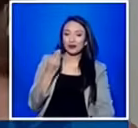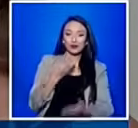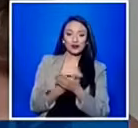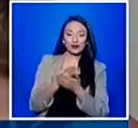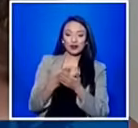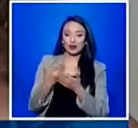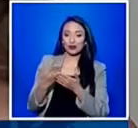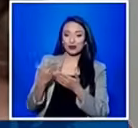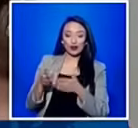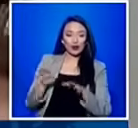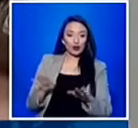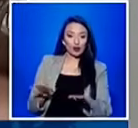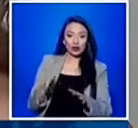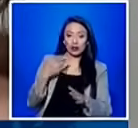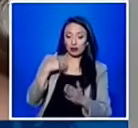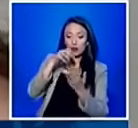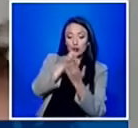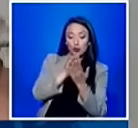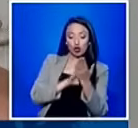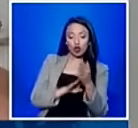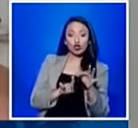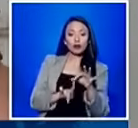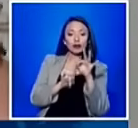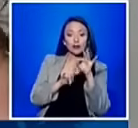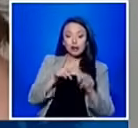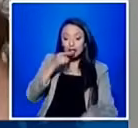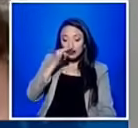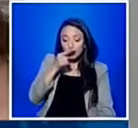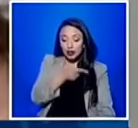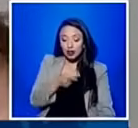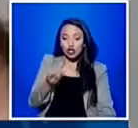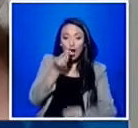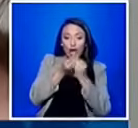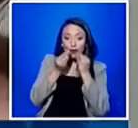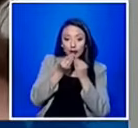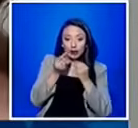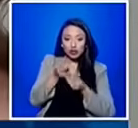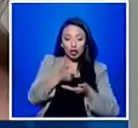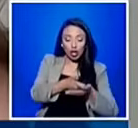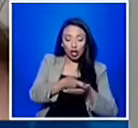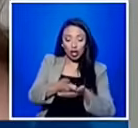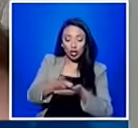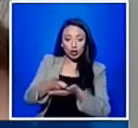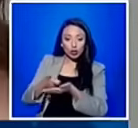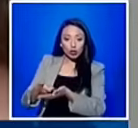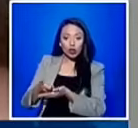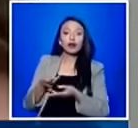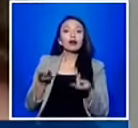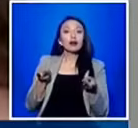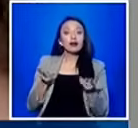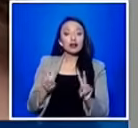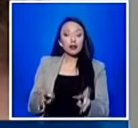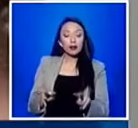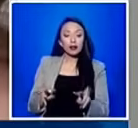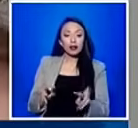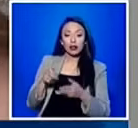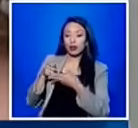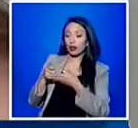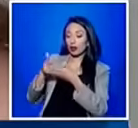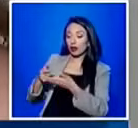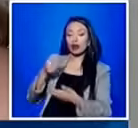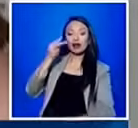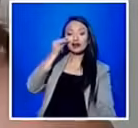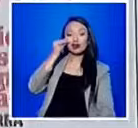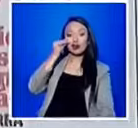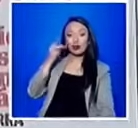hacer. Mi proyecto principal es ayudar a niños y niñas con desnutrición infantil crónica y claramente también ayudar a los niños